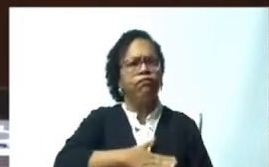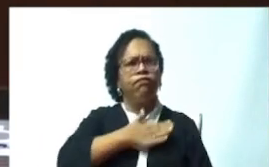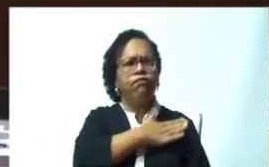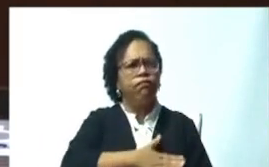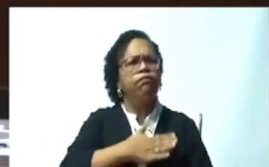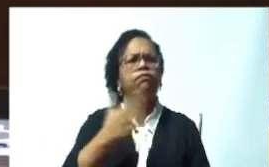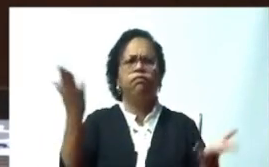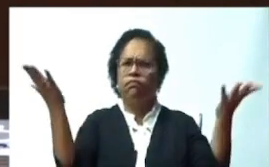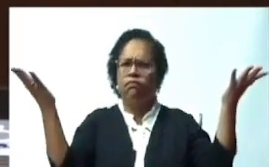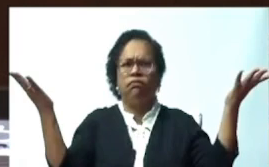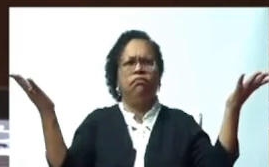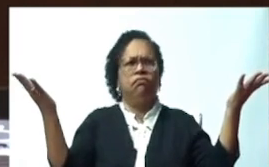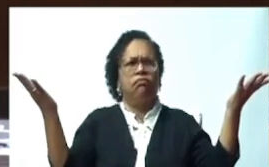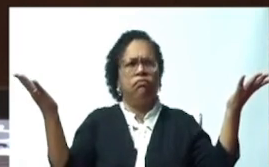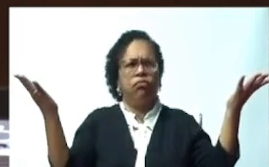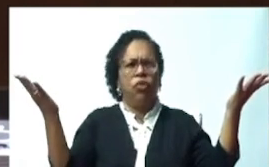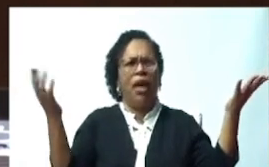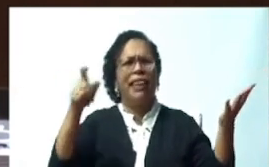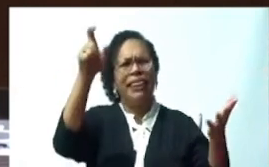Diputado, mire,